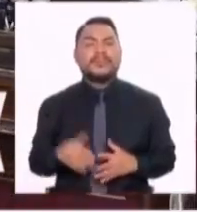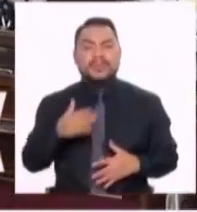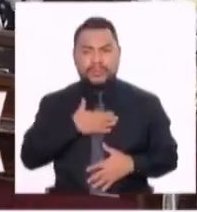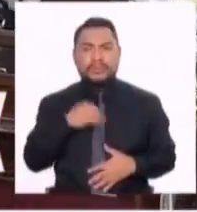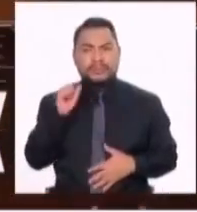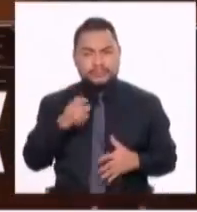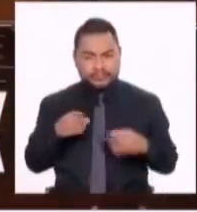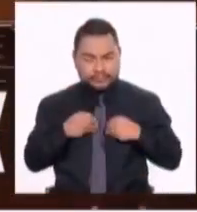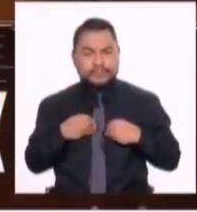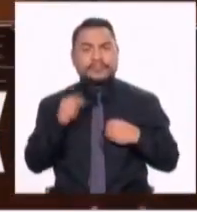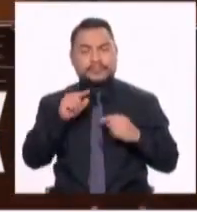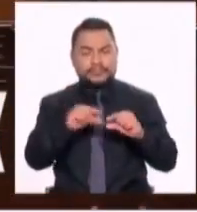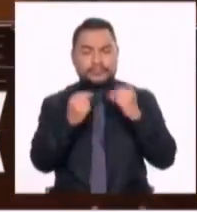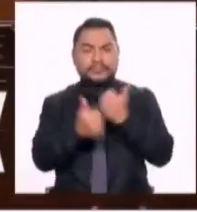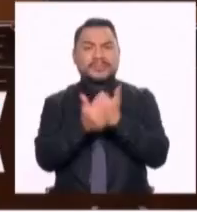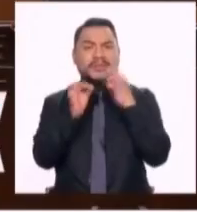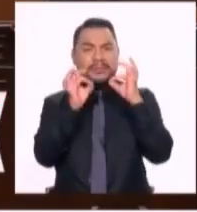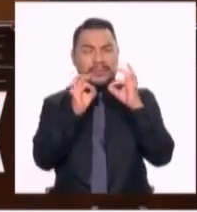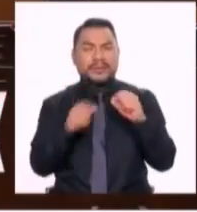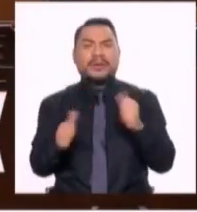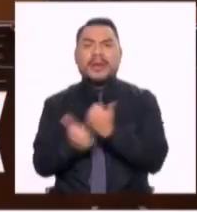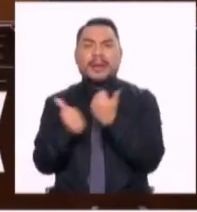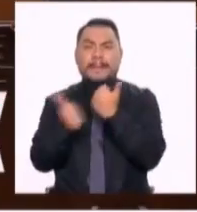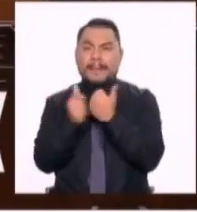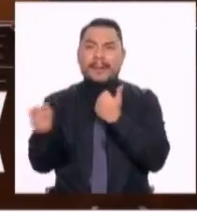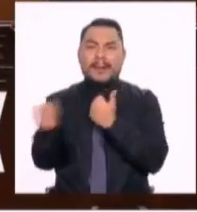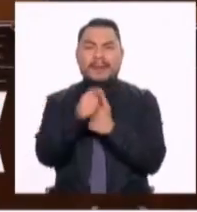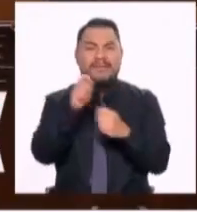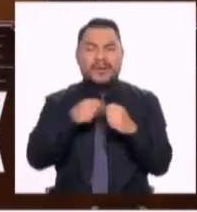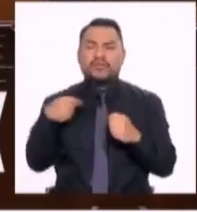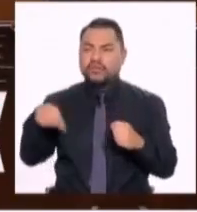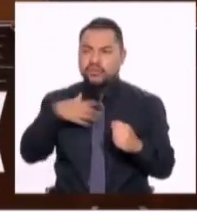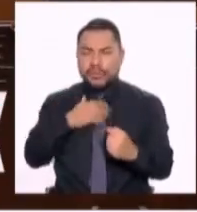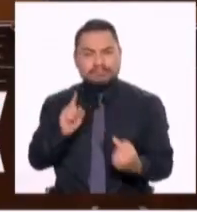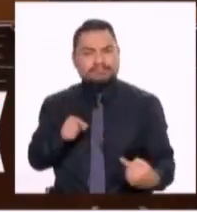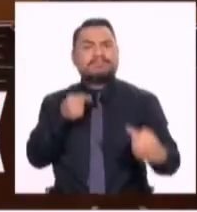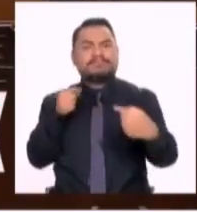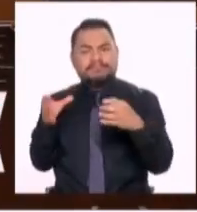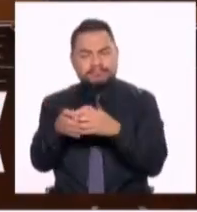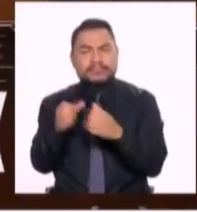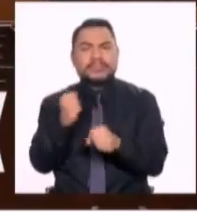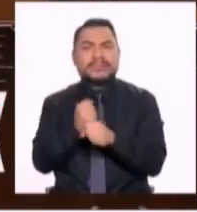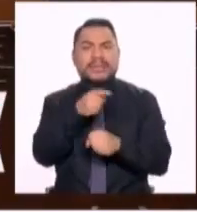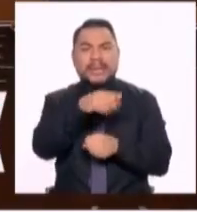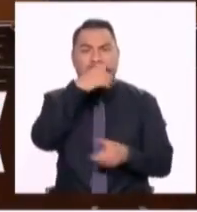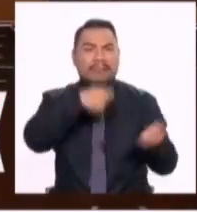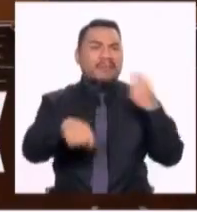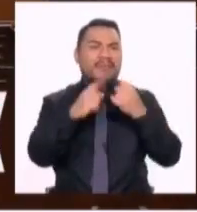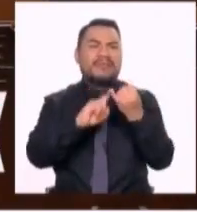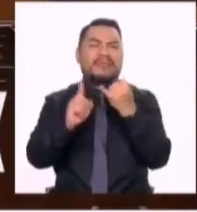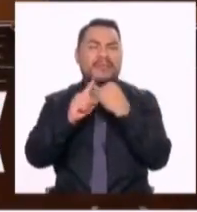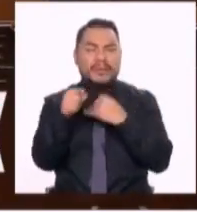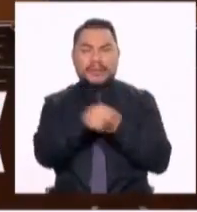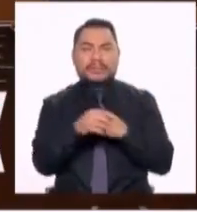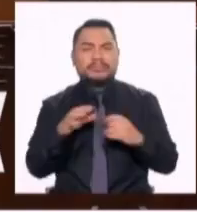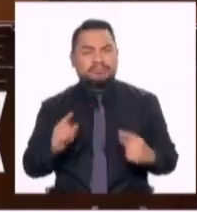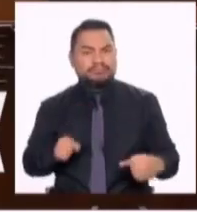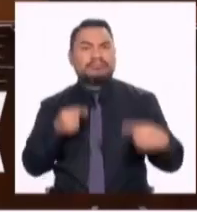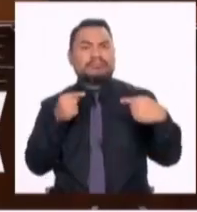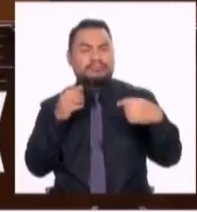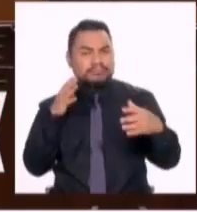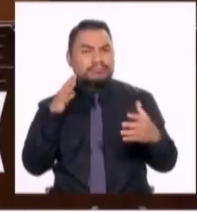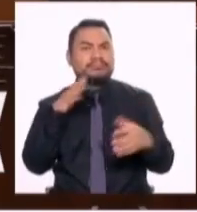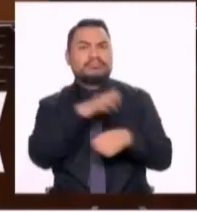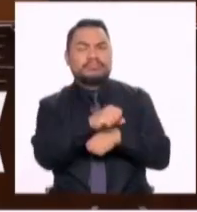cada día de mal en peor, ¿no? Y 3 horas para escuchar ni siquiera decir esto